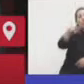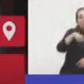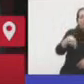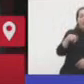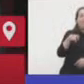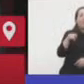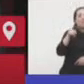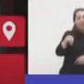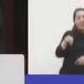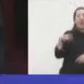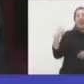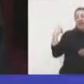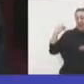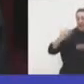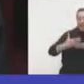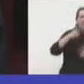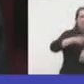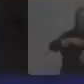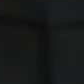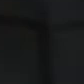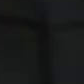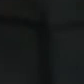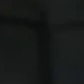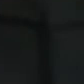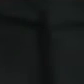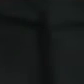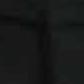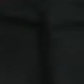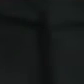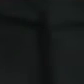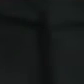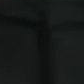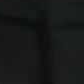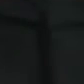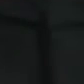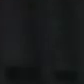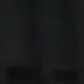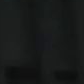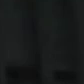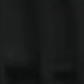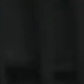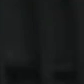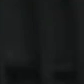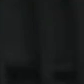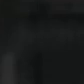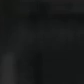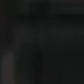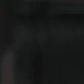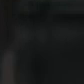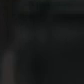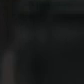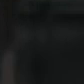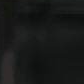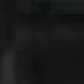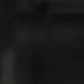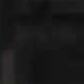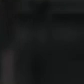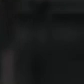que se está comportando la oposición, no solo en el Senado, digo la oposición en general, frente a este tipo de avances casi